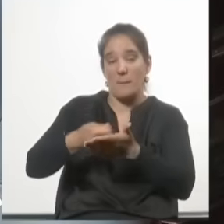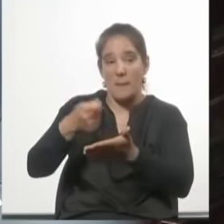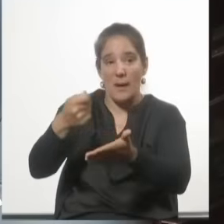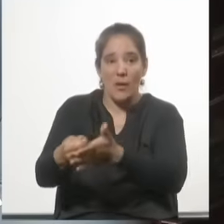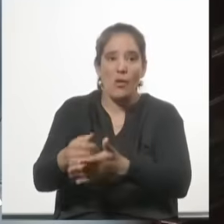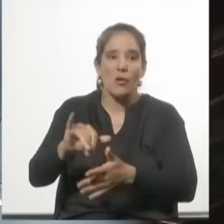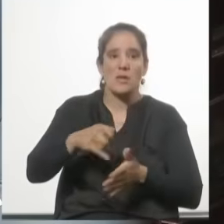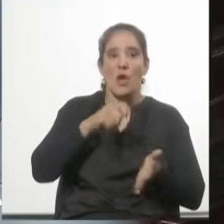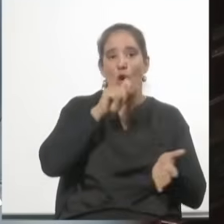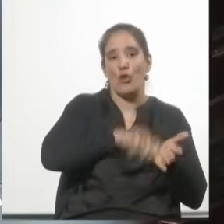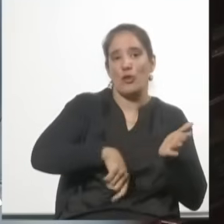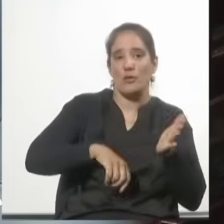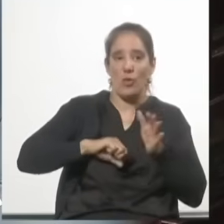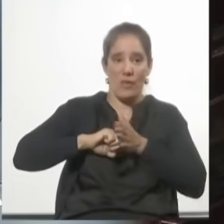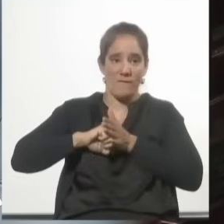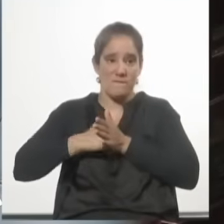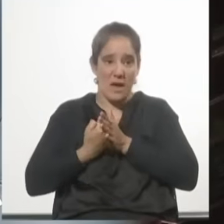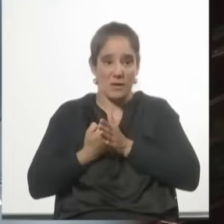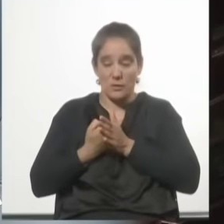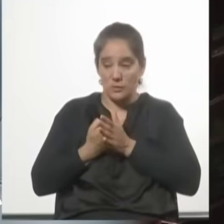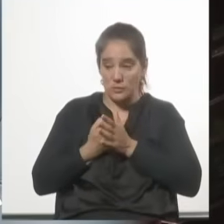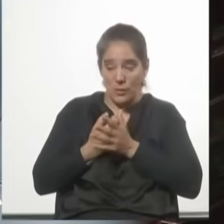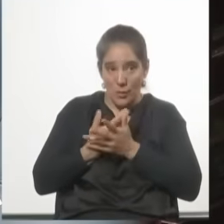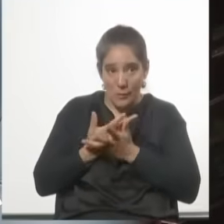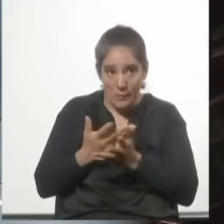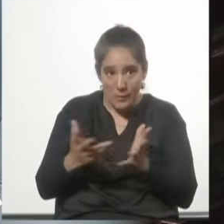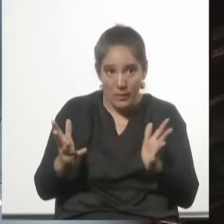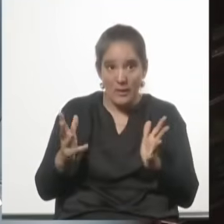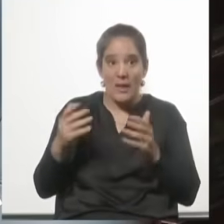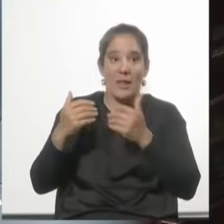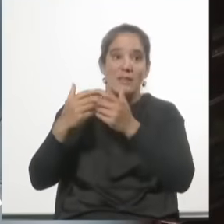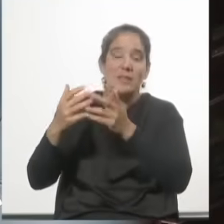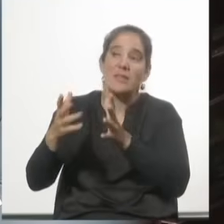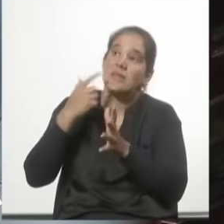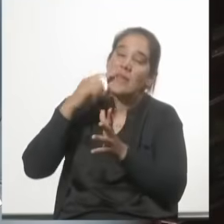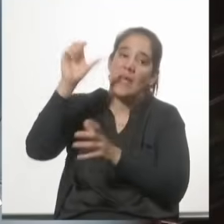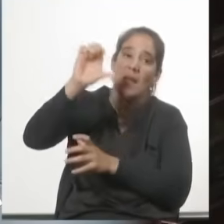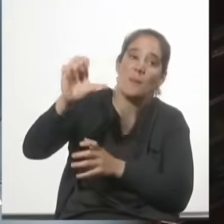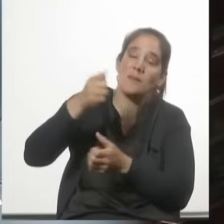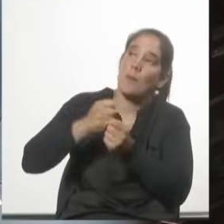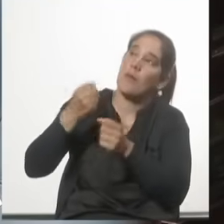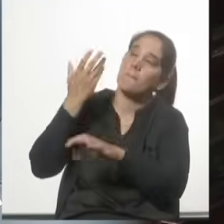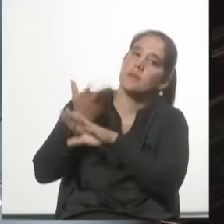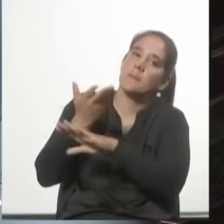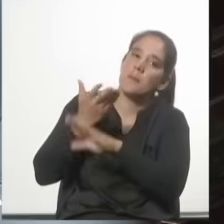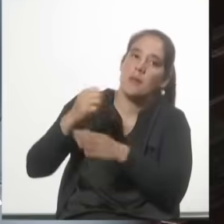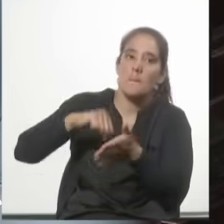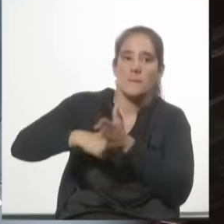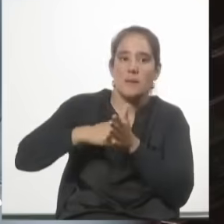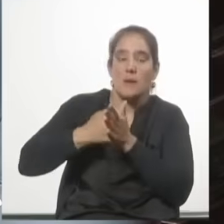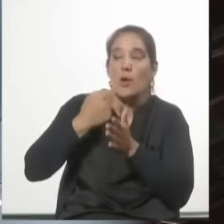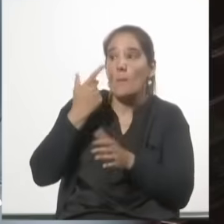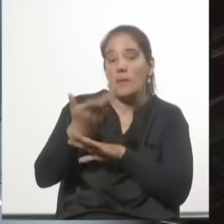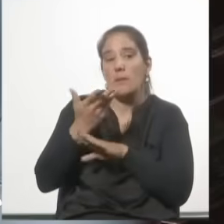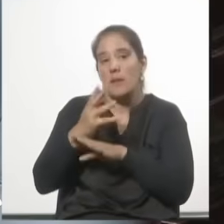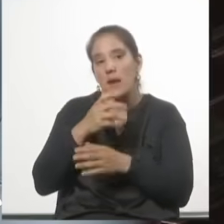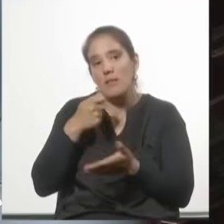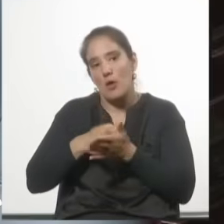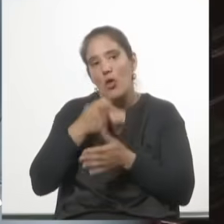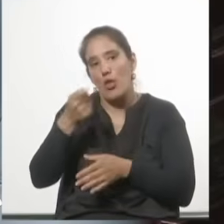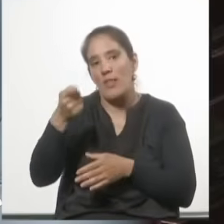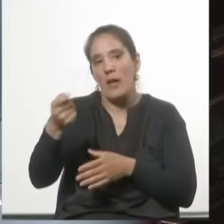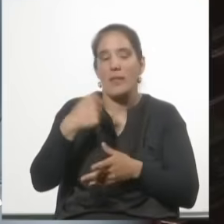un contrato bancario de apertura de carta de crédito o crédito documentario, implica, de alguna manera,